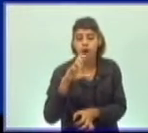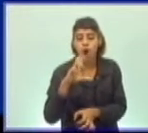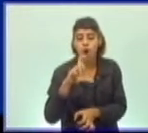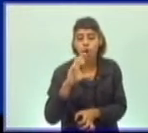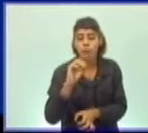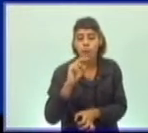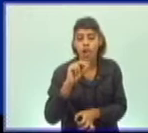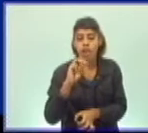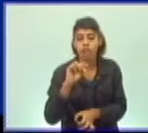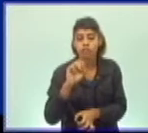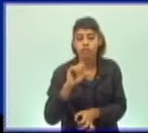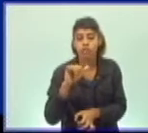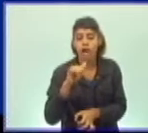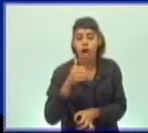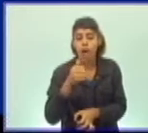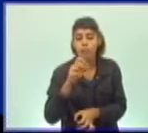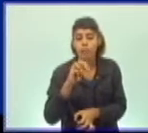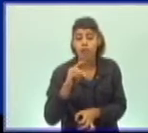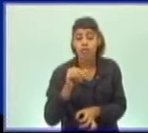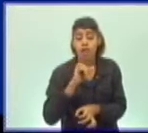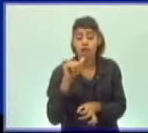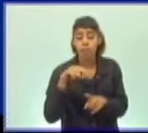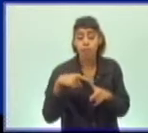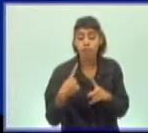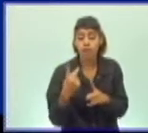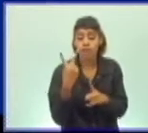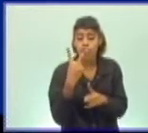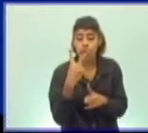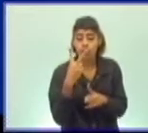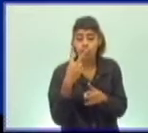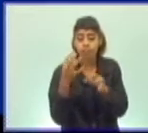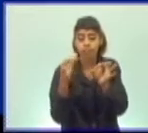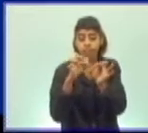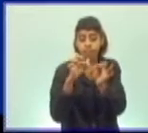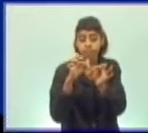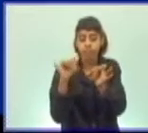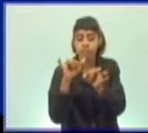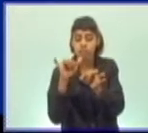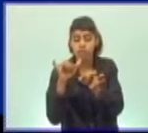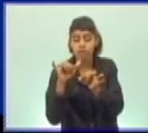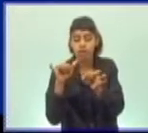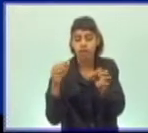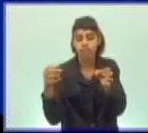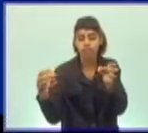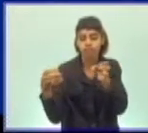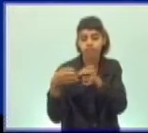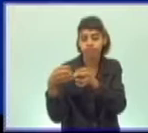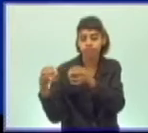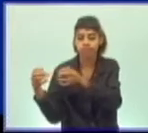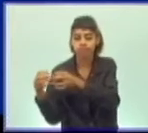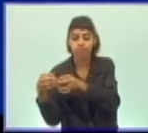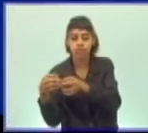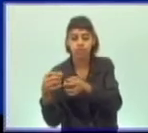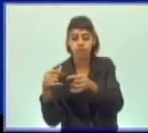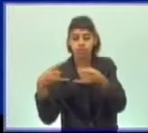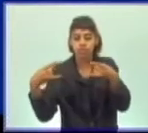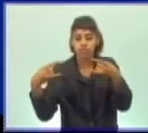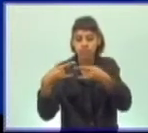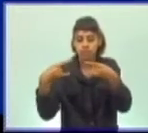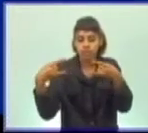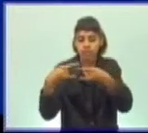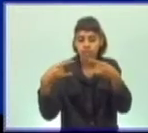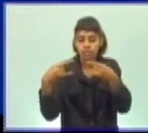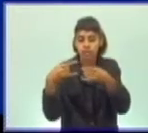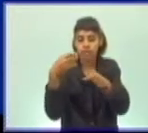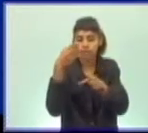átomos que se enlazan son del mismo elemento, del elemento cloro. Por tanto, atraen con igual fuerza los electrones compartidos